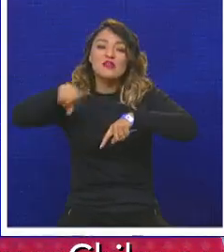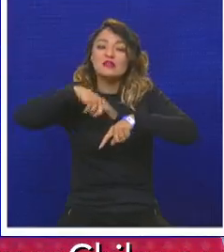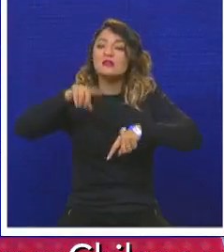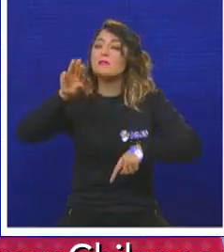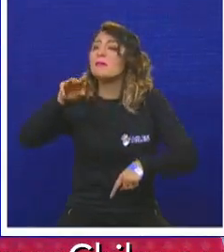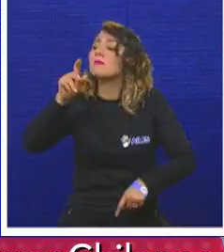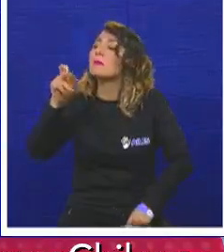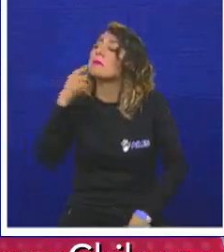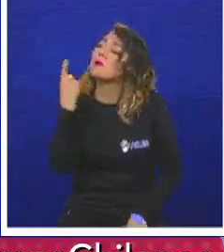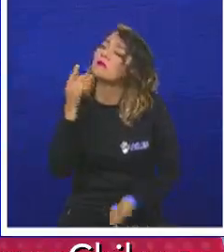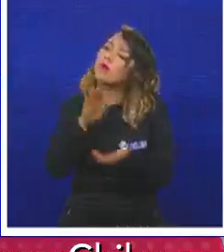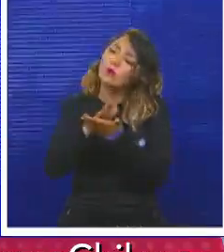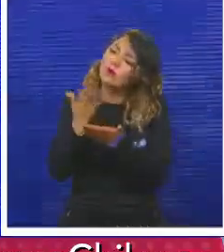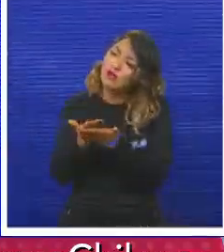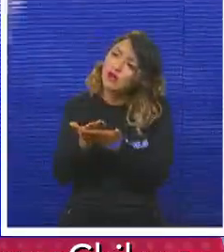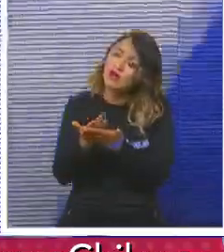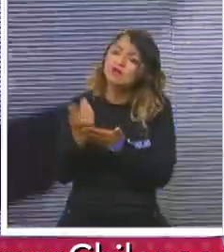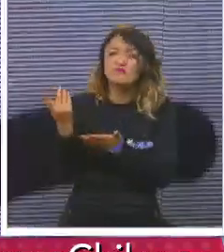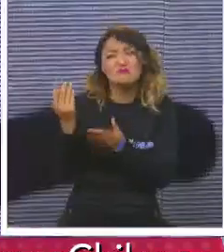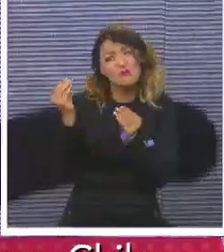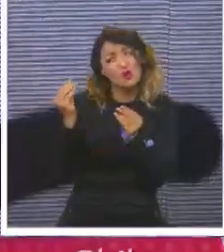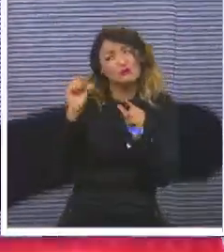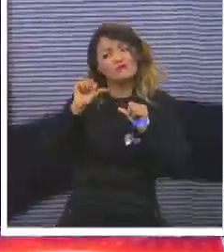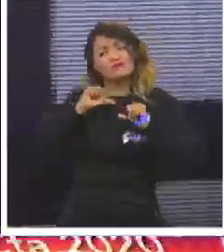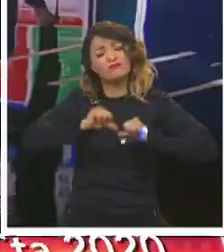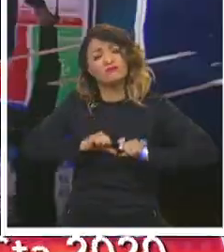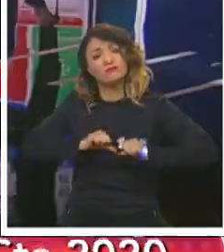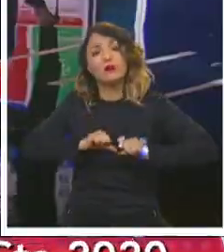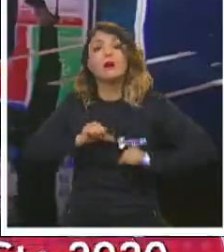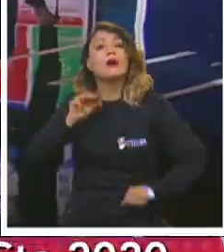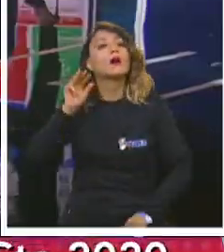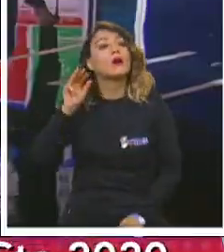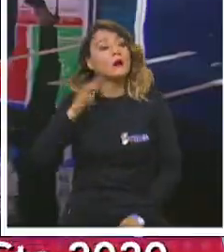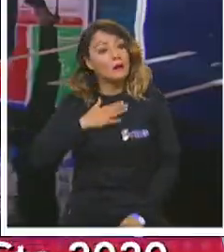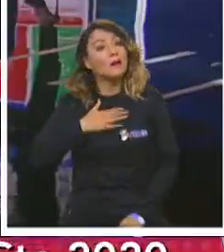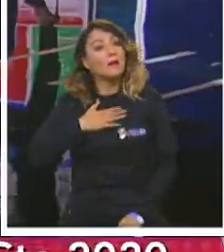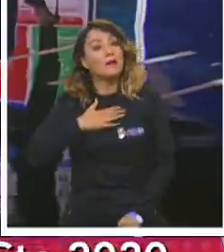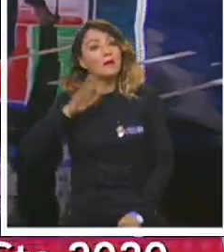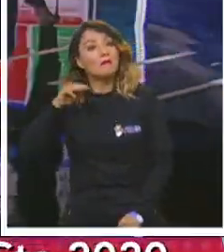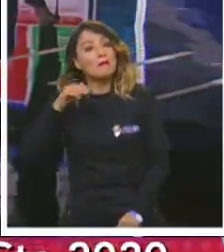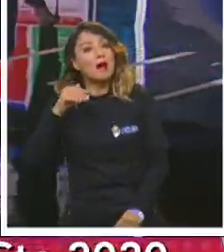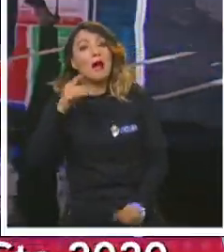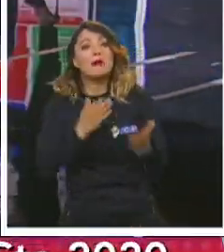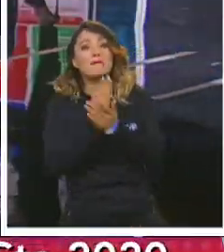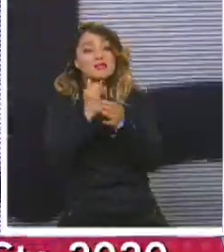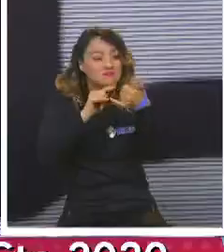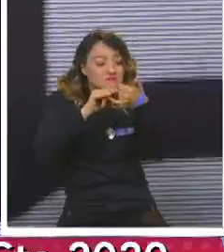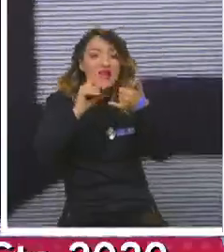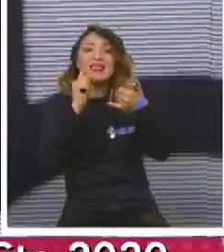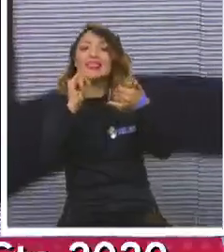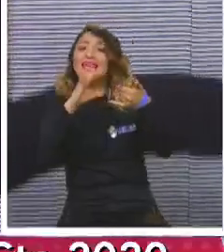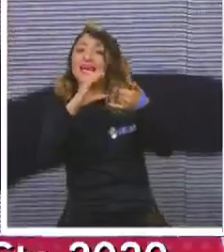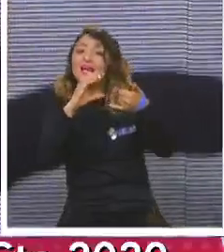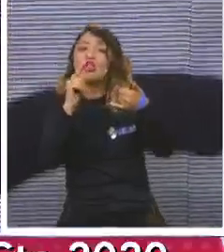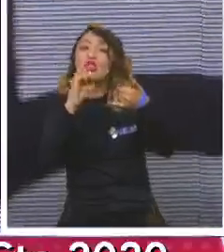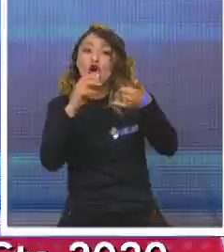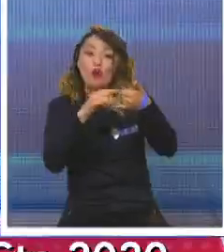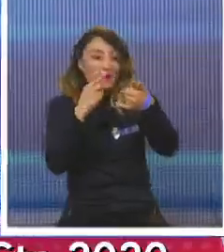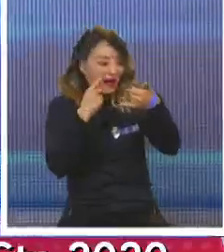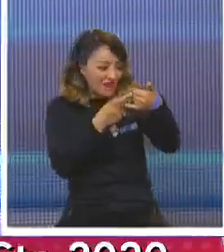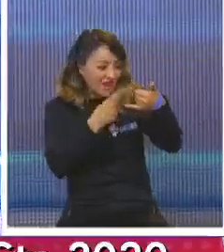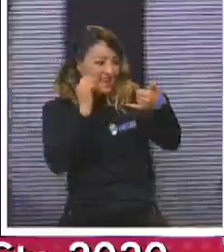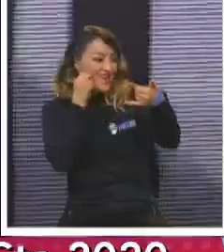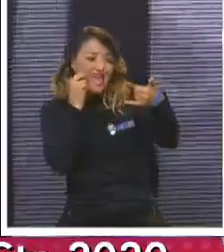cómo están. Están un poquito más deprimidos. Mi mamá se metió a TikTok para ver a mis hijos, para tener algún tipo de contacto. Los Zoom han